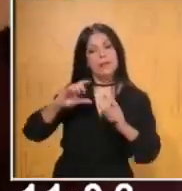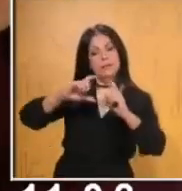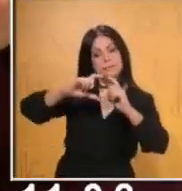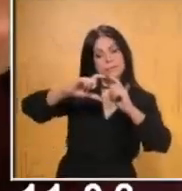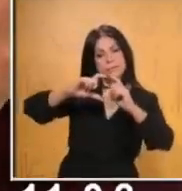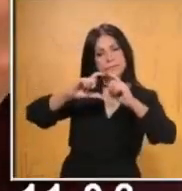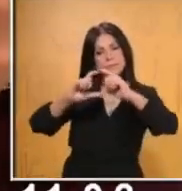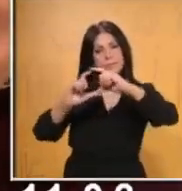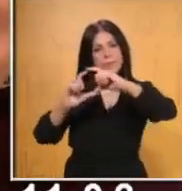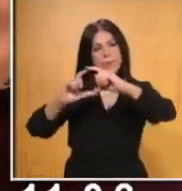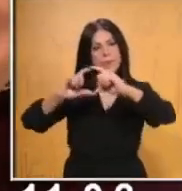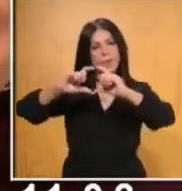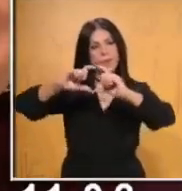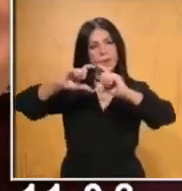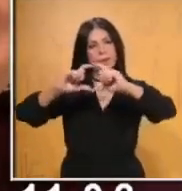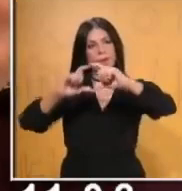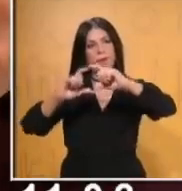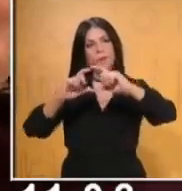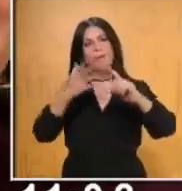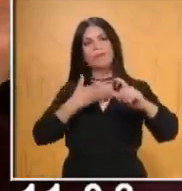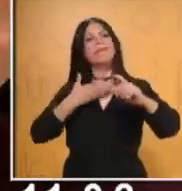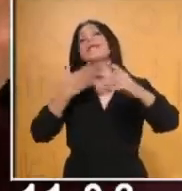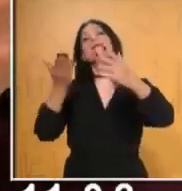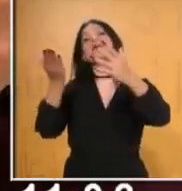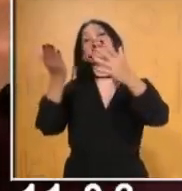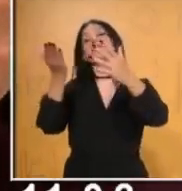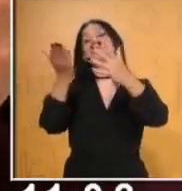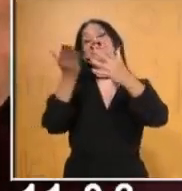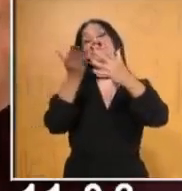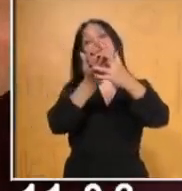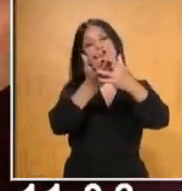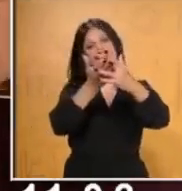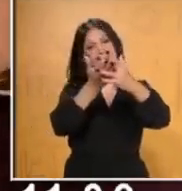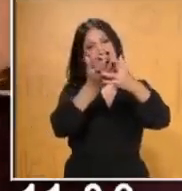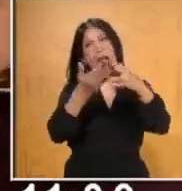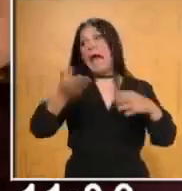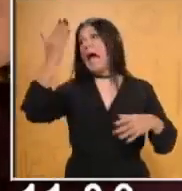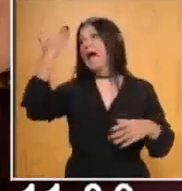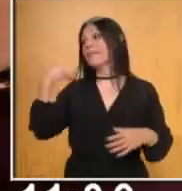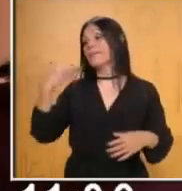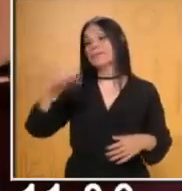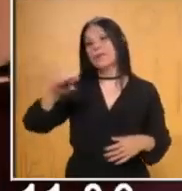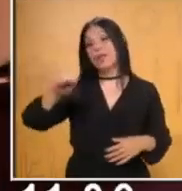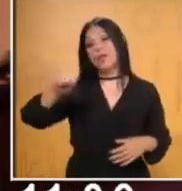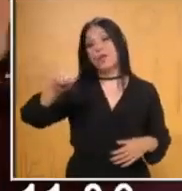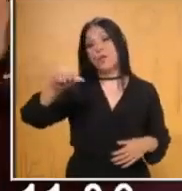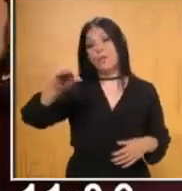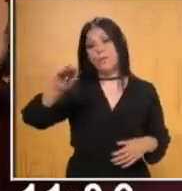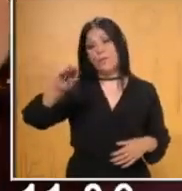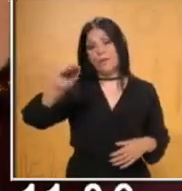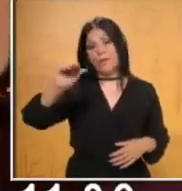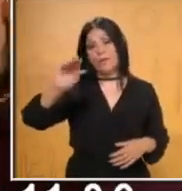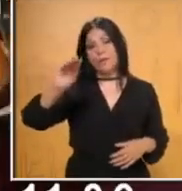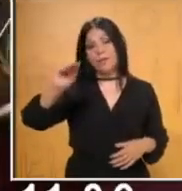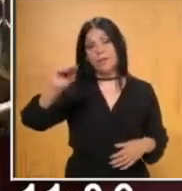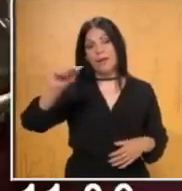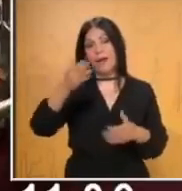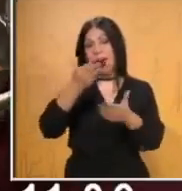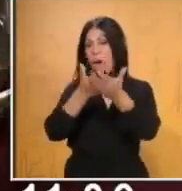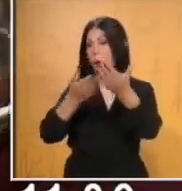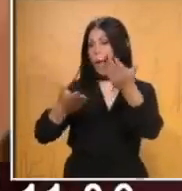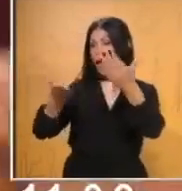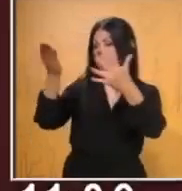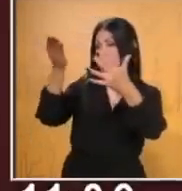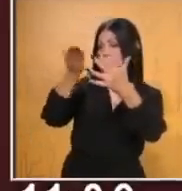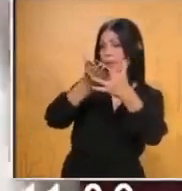mitad de la figura anterior. Si teníamos 90 en la figura anterior, ahora tenemos 45.